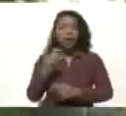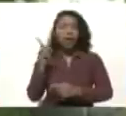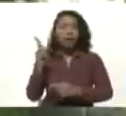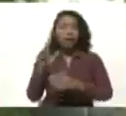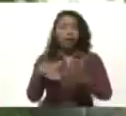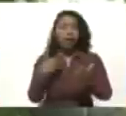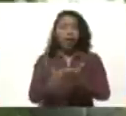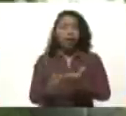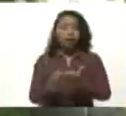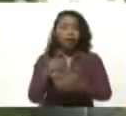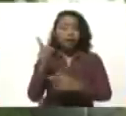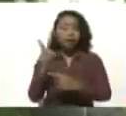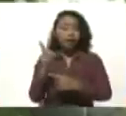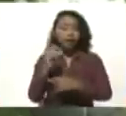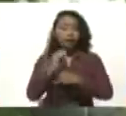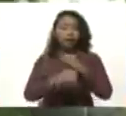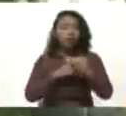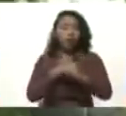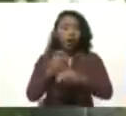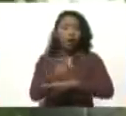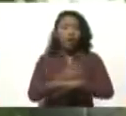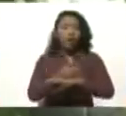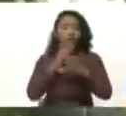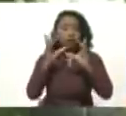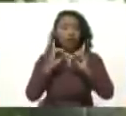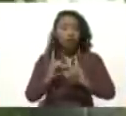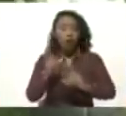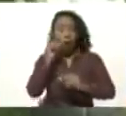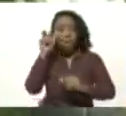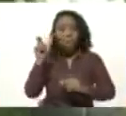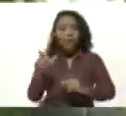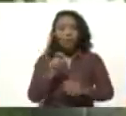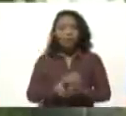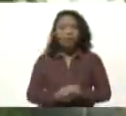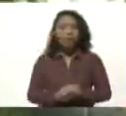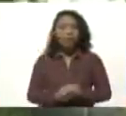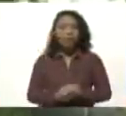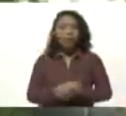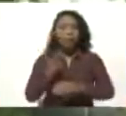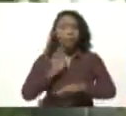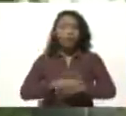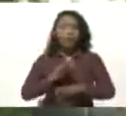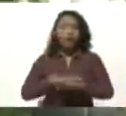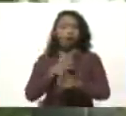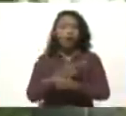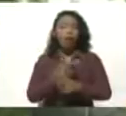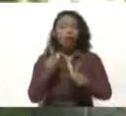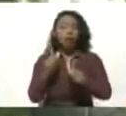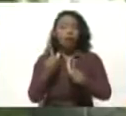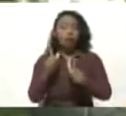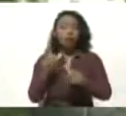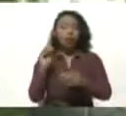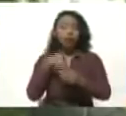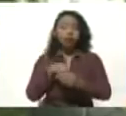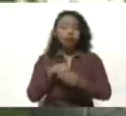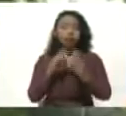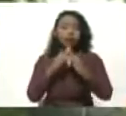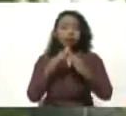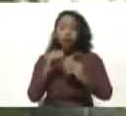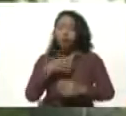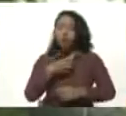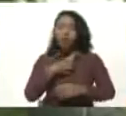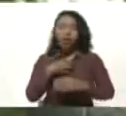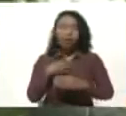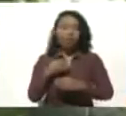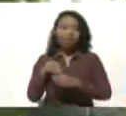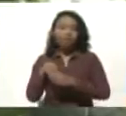presión internacional de su gobierno y la decisión de ECOWAS, CDAO, de pasarme a libertad domiciliaria no pudieron contenerla más.